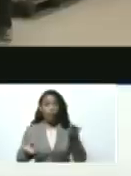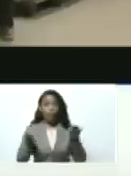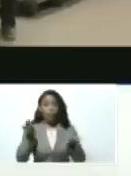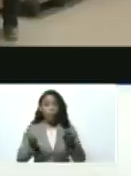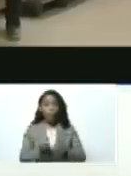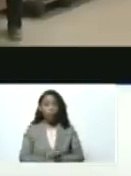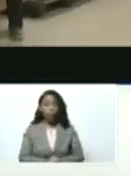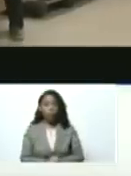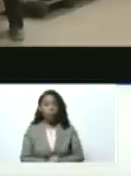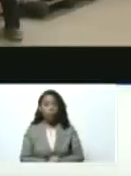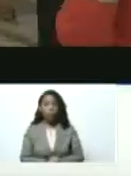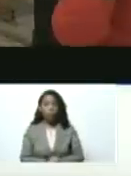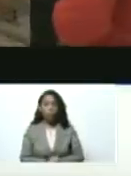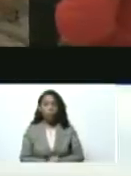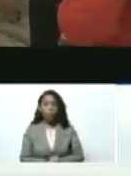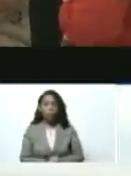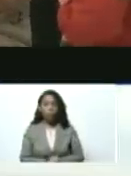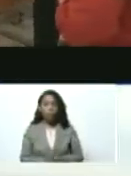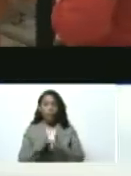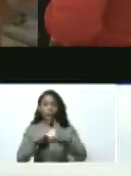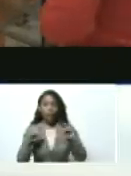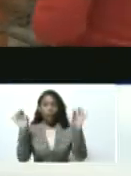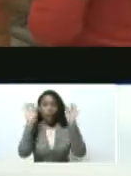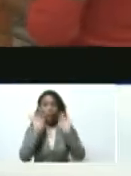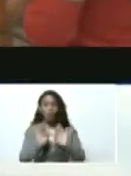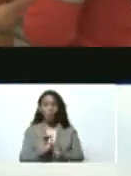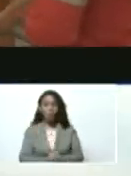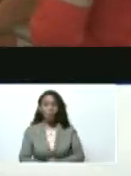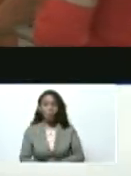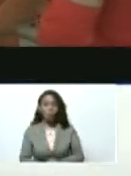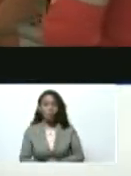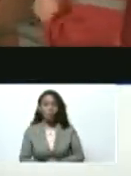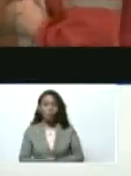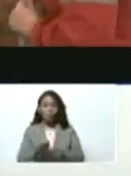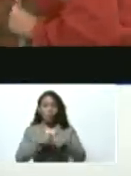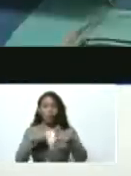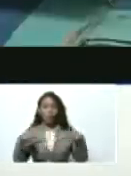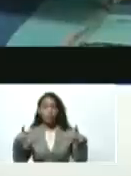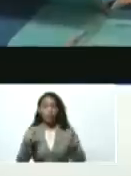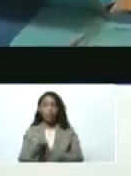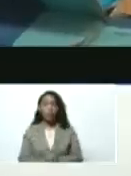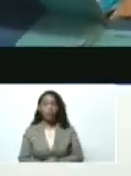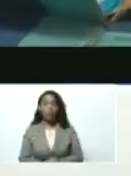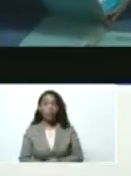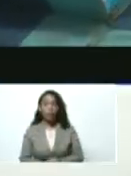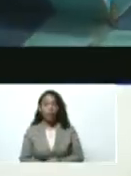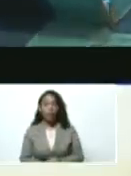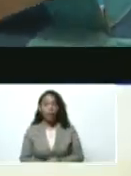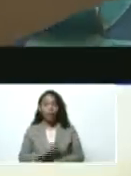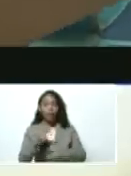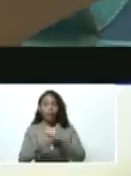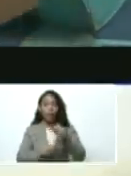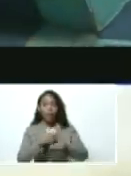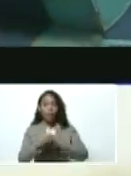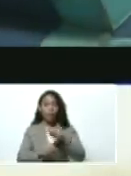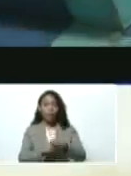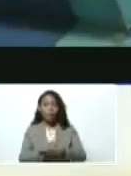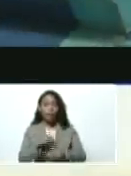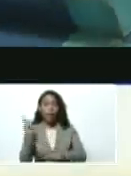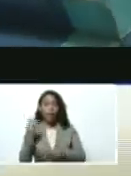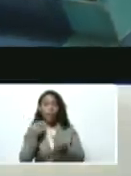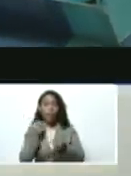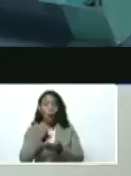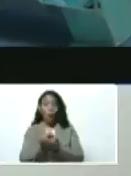en todos los sentidos, de crecimiento, de consolidación es la